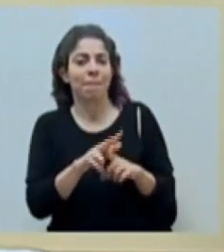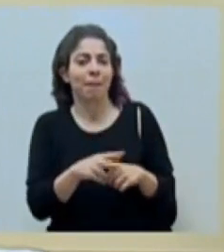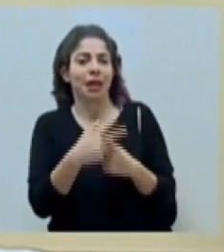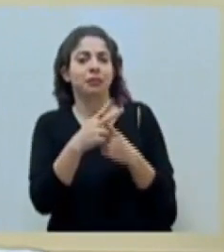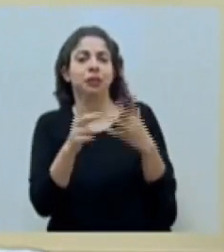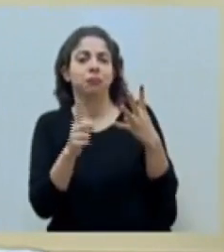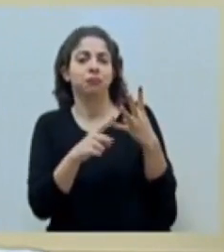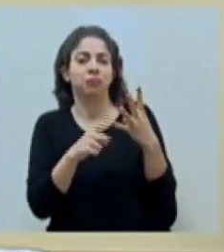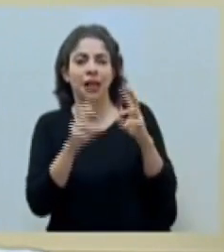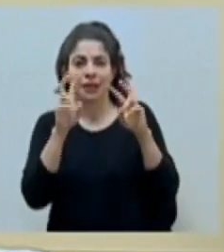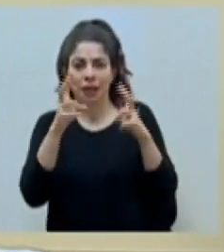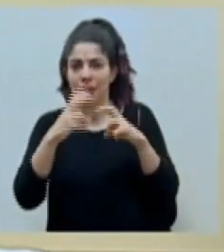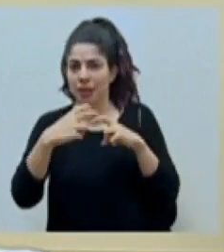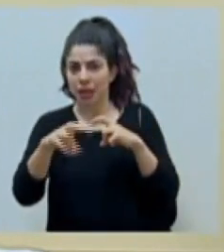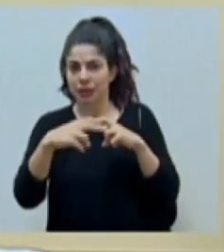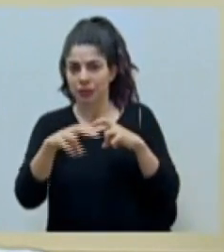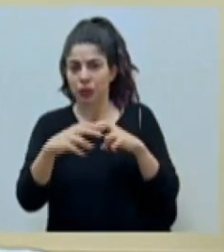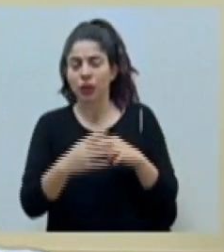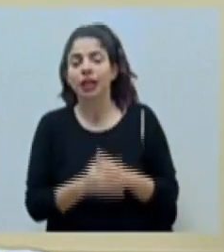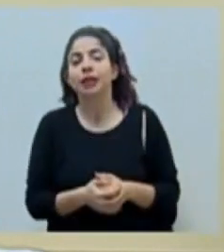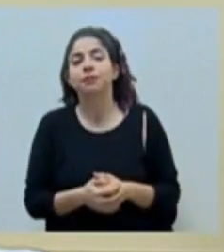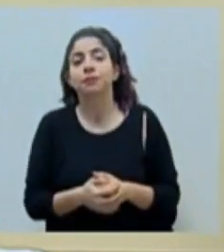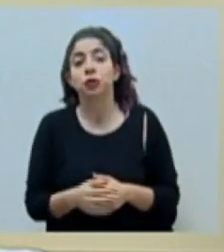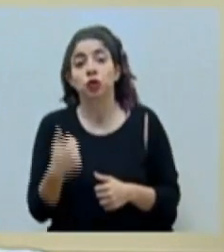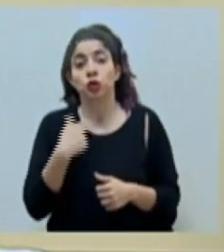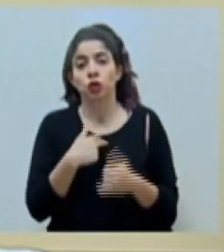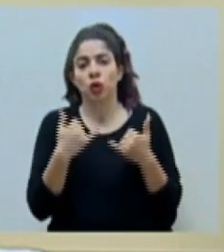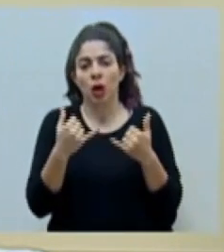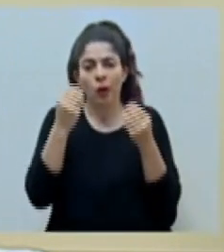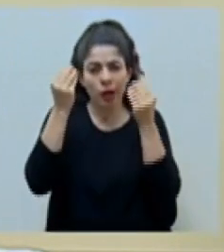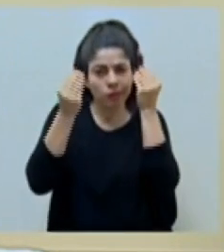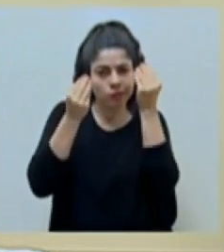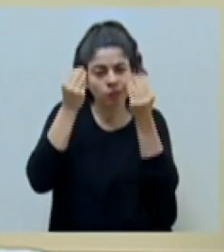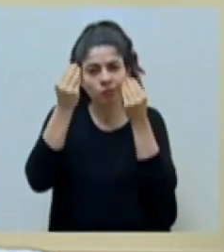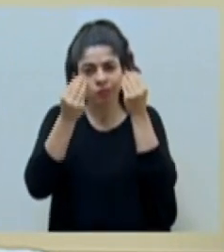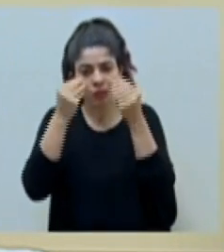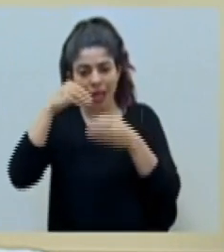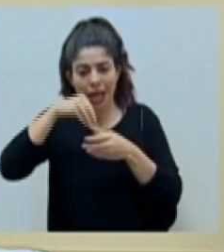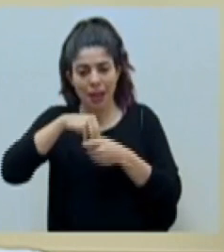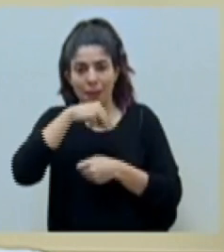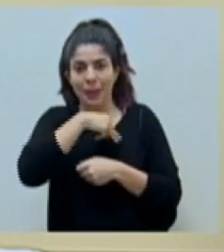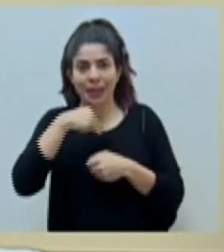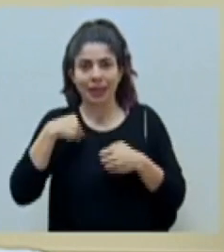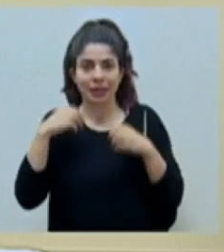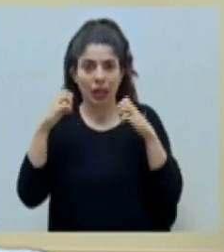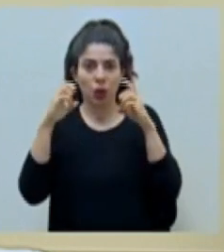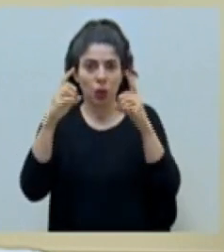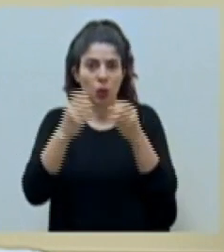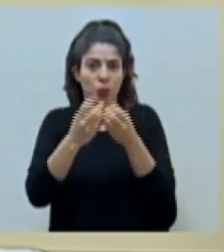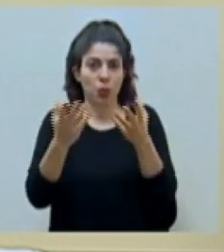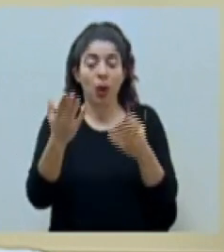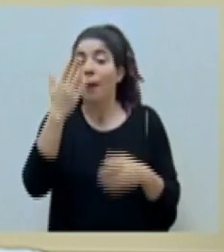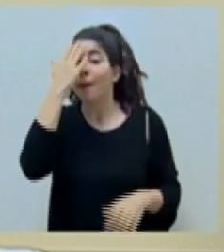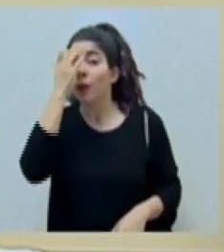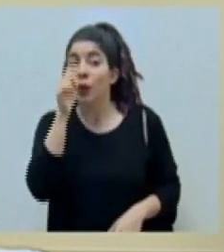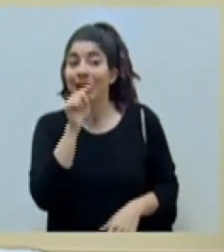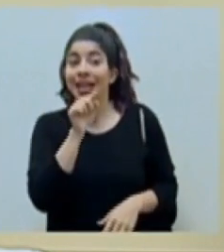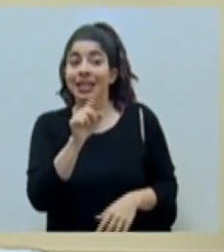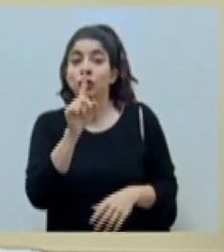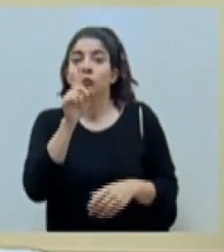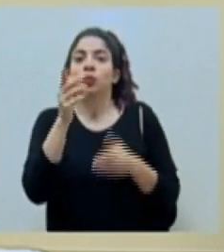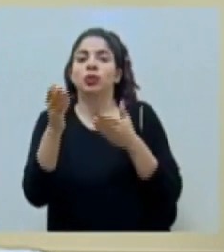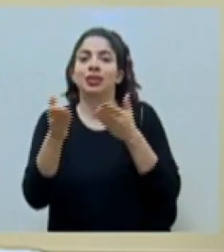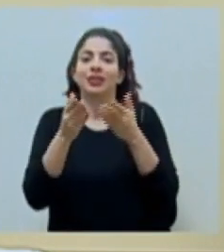tema de transporte. Estamos valorando al interno del Ministerio de Educación Pública, porque es un